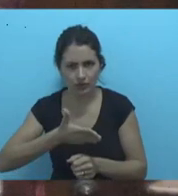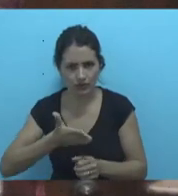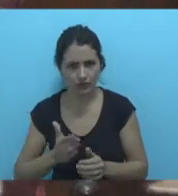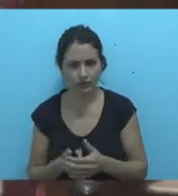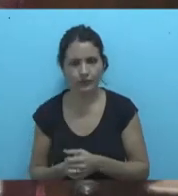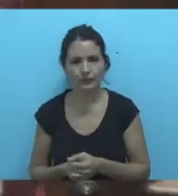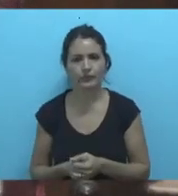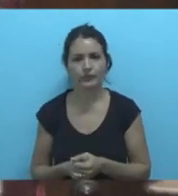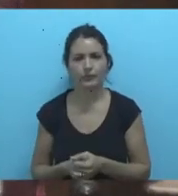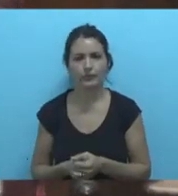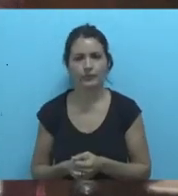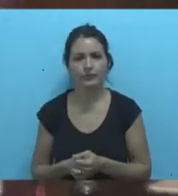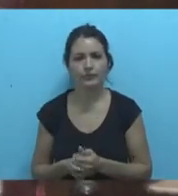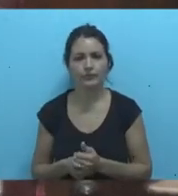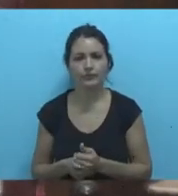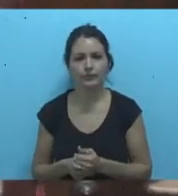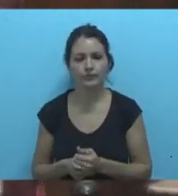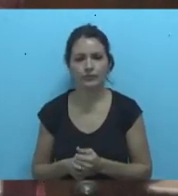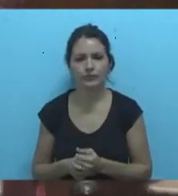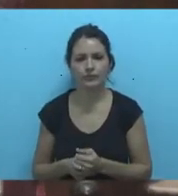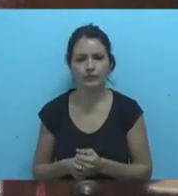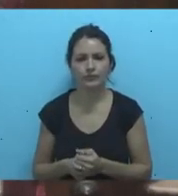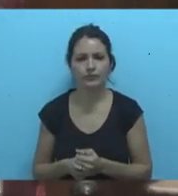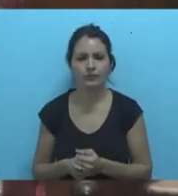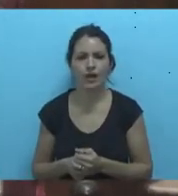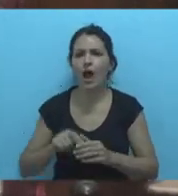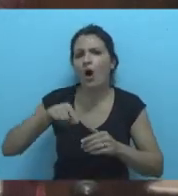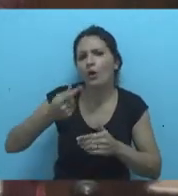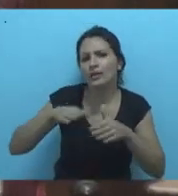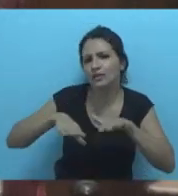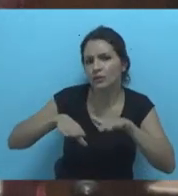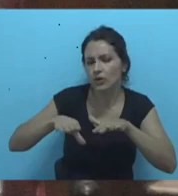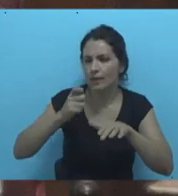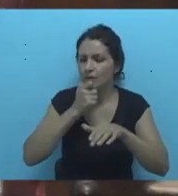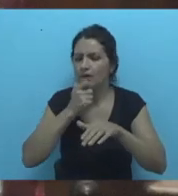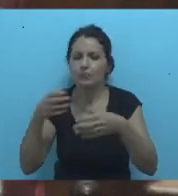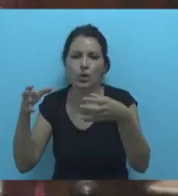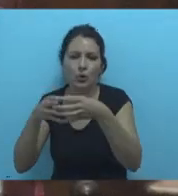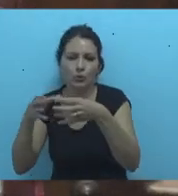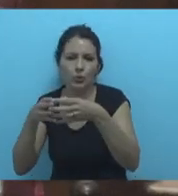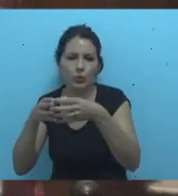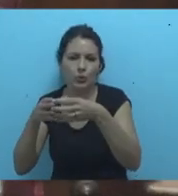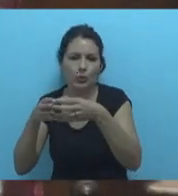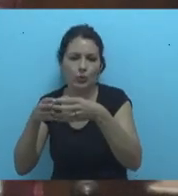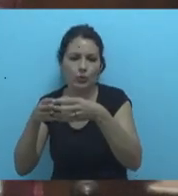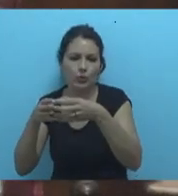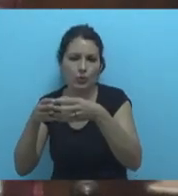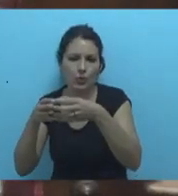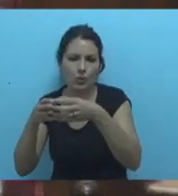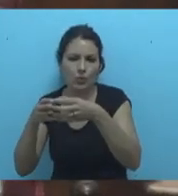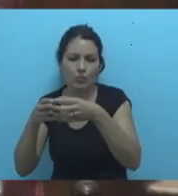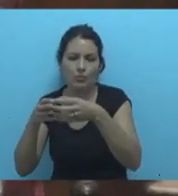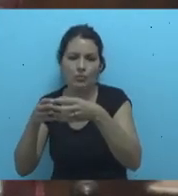Además nos decían de que se han llevado adelante situaciones inéditas que este grupo durante 95 años de vida no llevaban adelante.